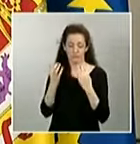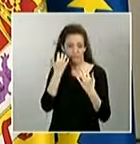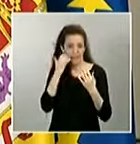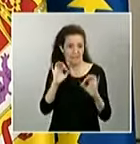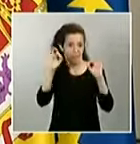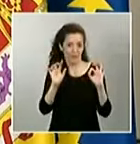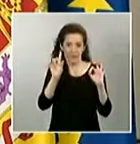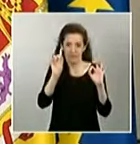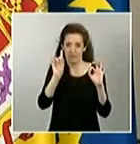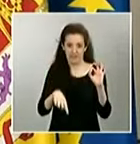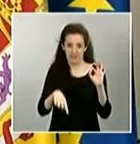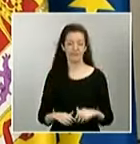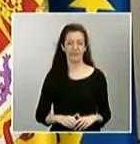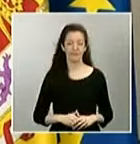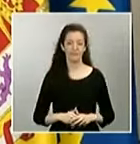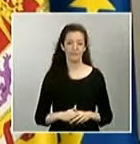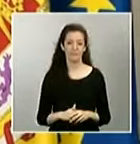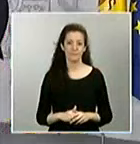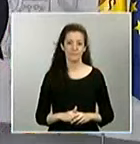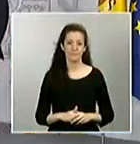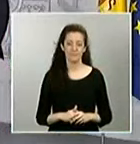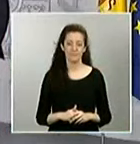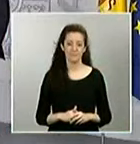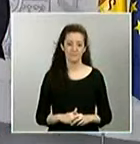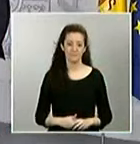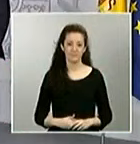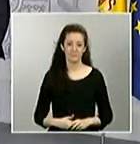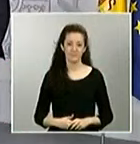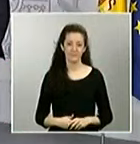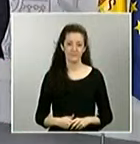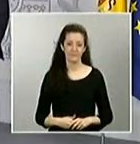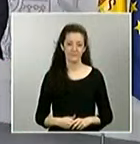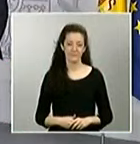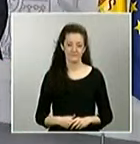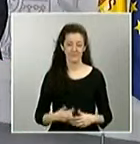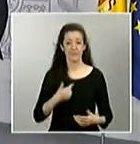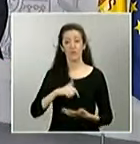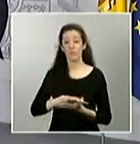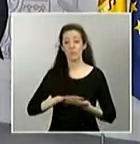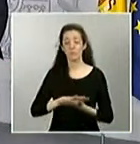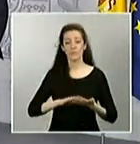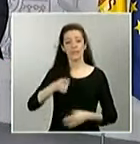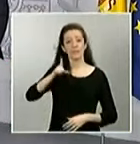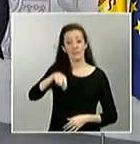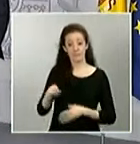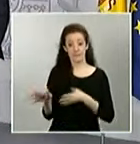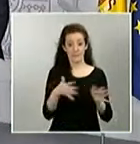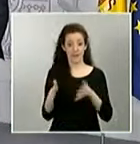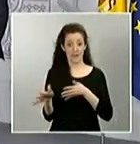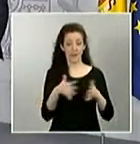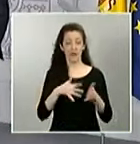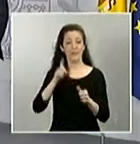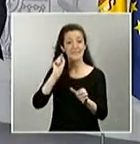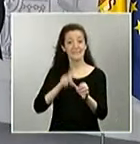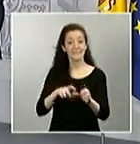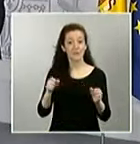presentación, voy a comentar los datos del mes de marzo de afiliación a la Seguridad Social, que es una buena